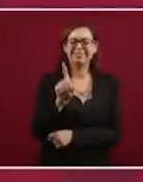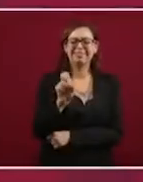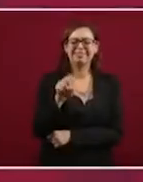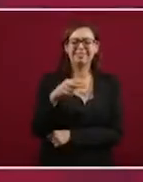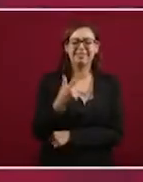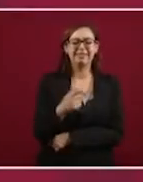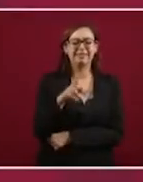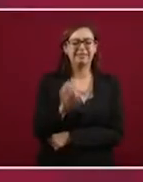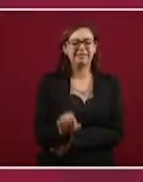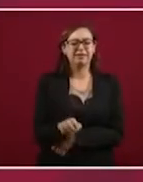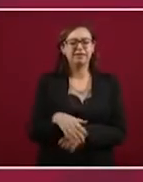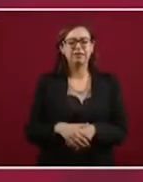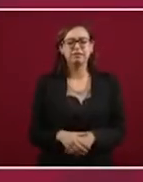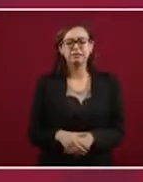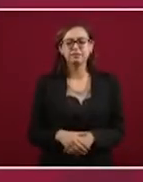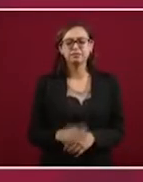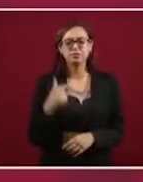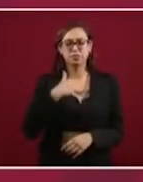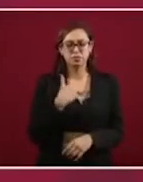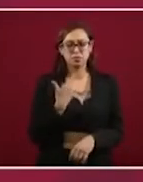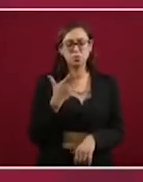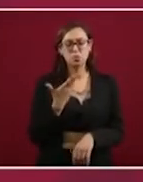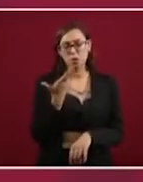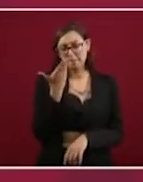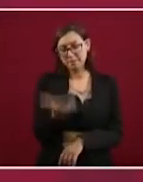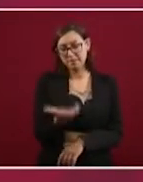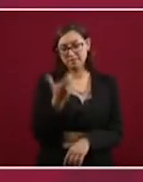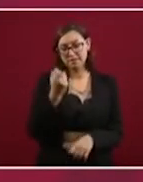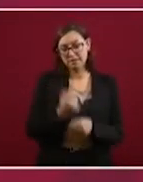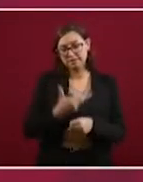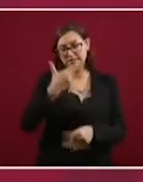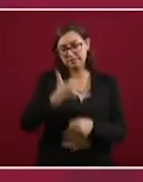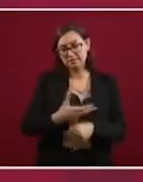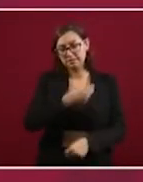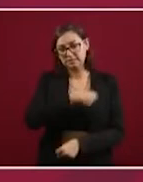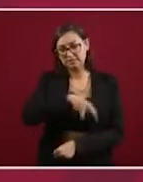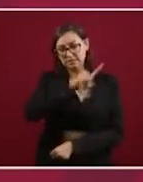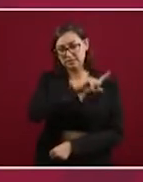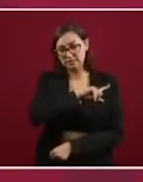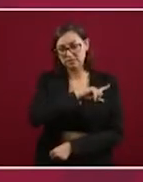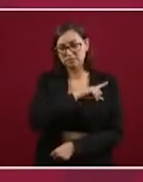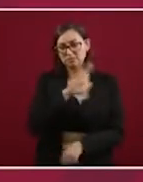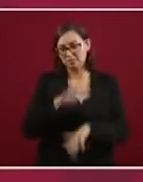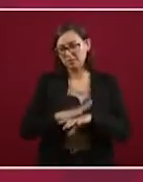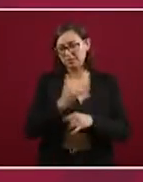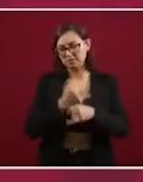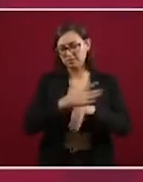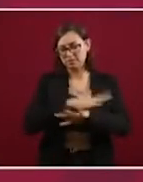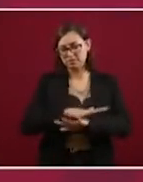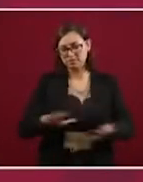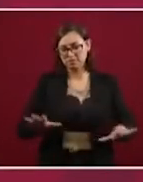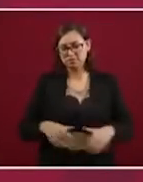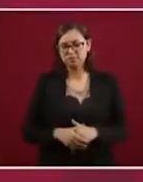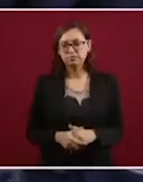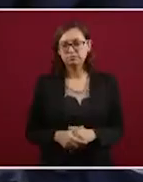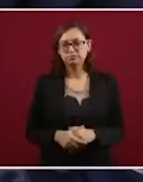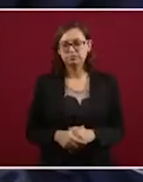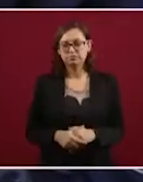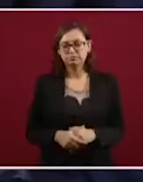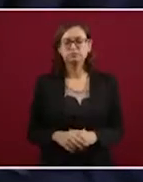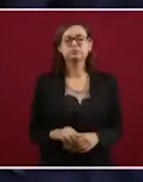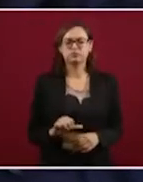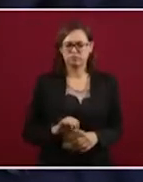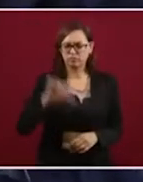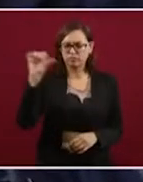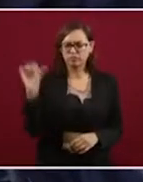El jefe del Ejecutivo, Andrés Manuel López Obrador, informó que a la par de la intervención hotelera en Cancún, se están destinando recursos a las colonias